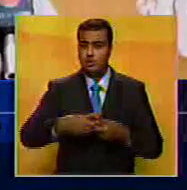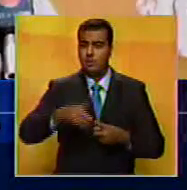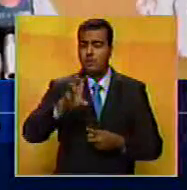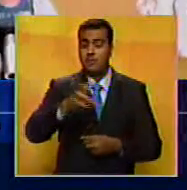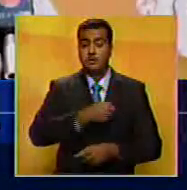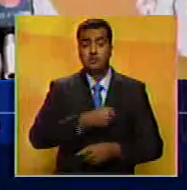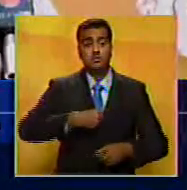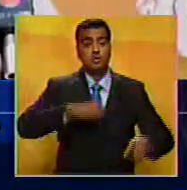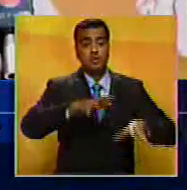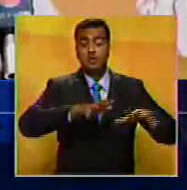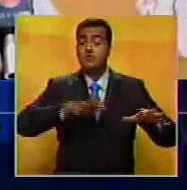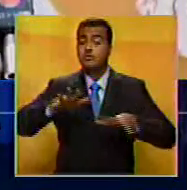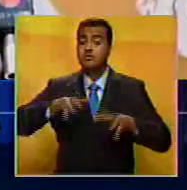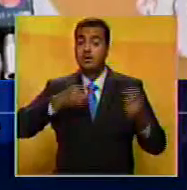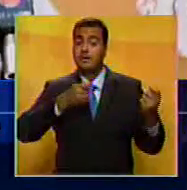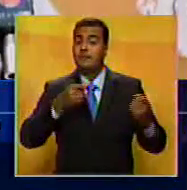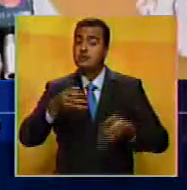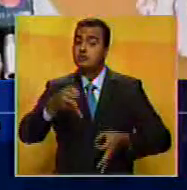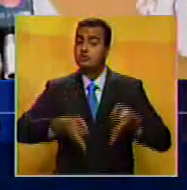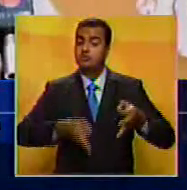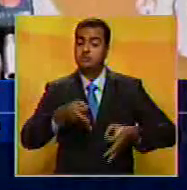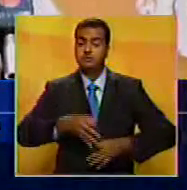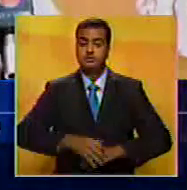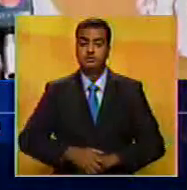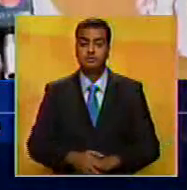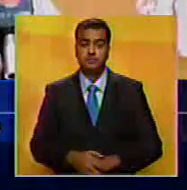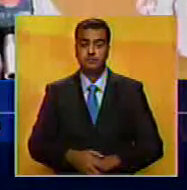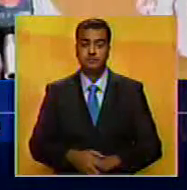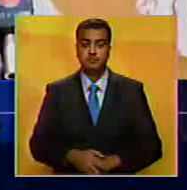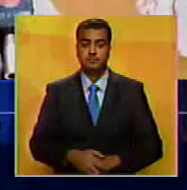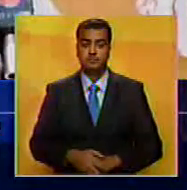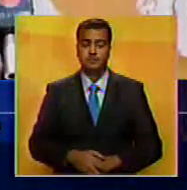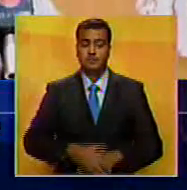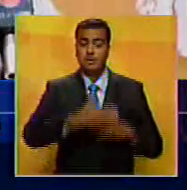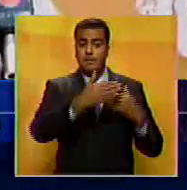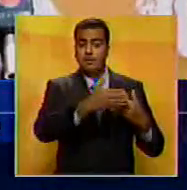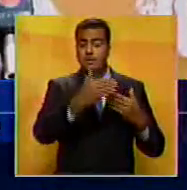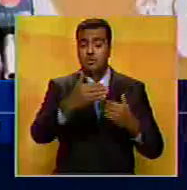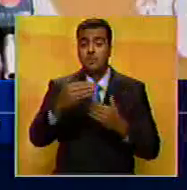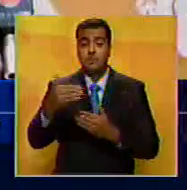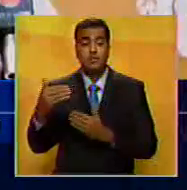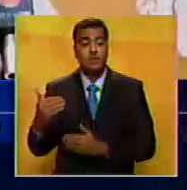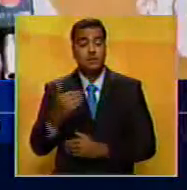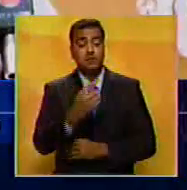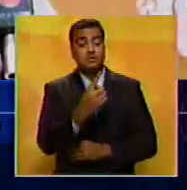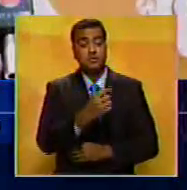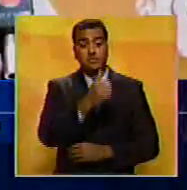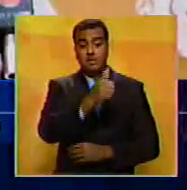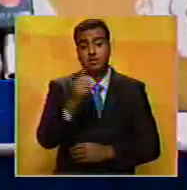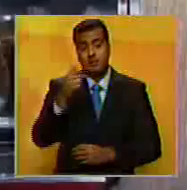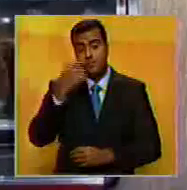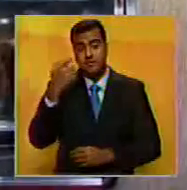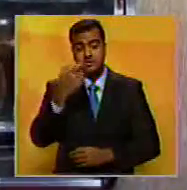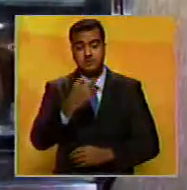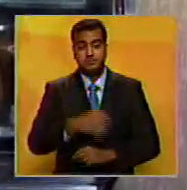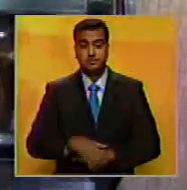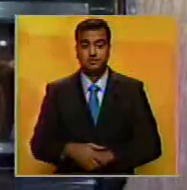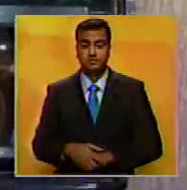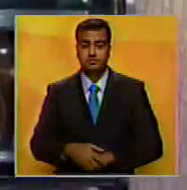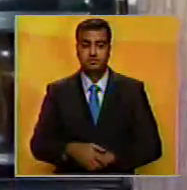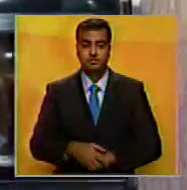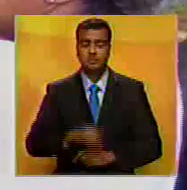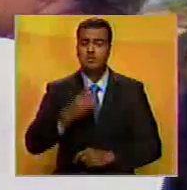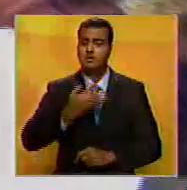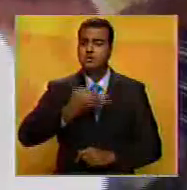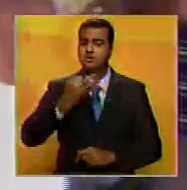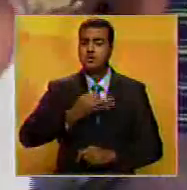nosotros la distribuimos a precio justo, proporcionalmente a las necesidades de la población.